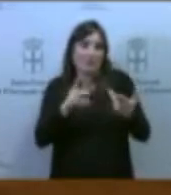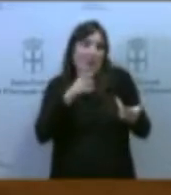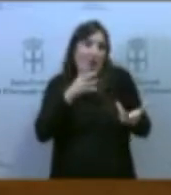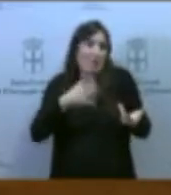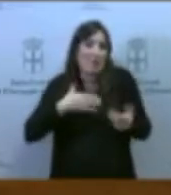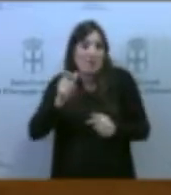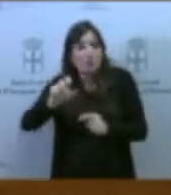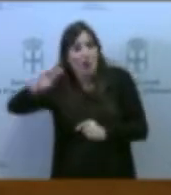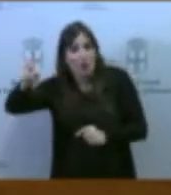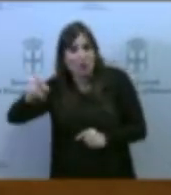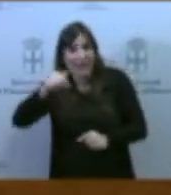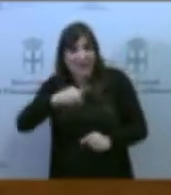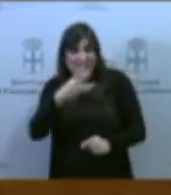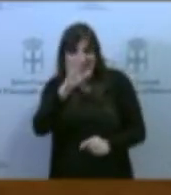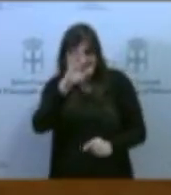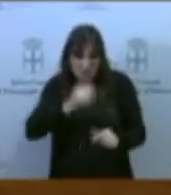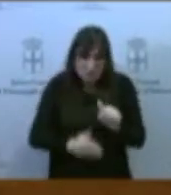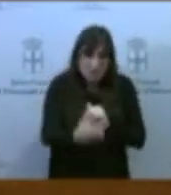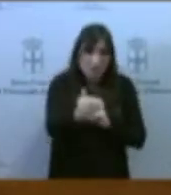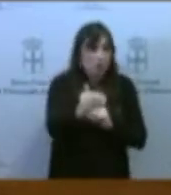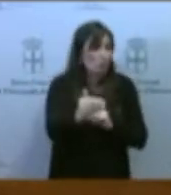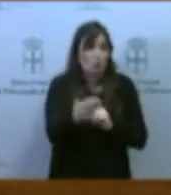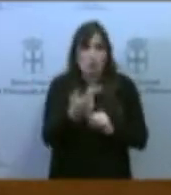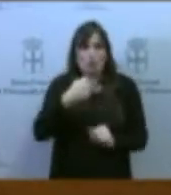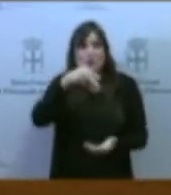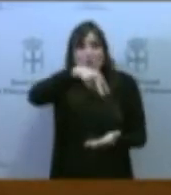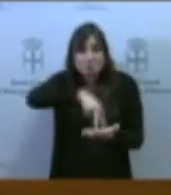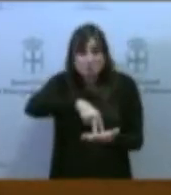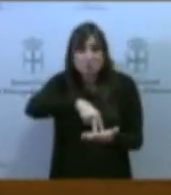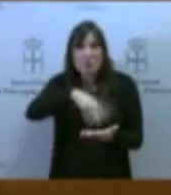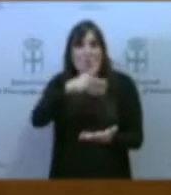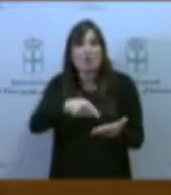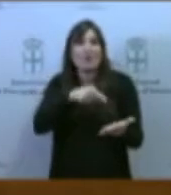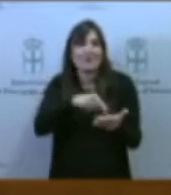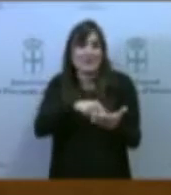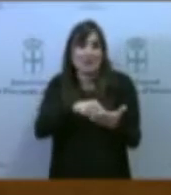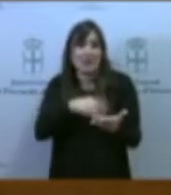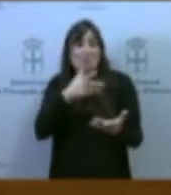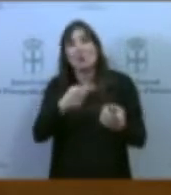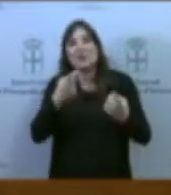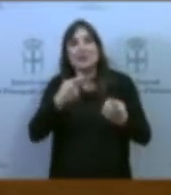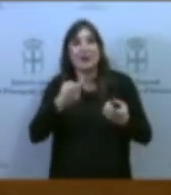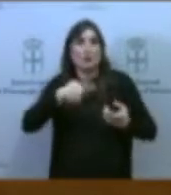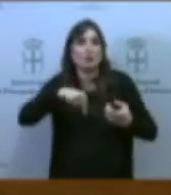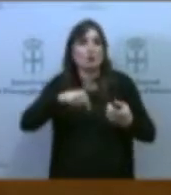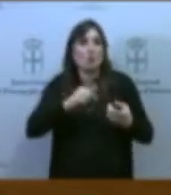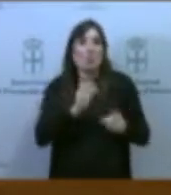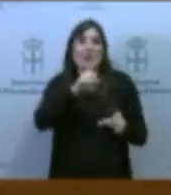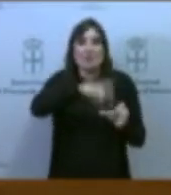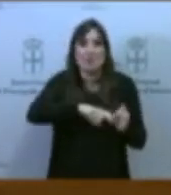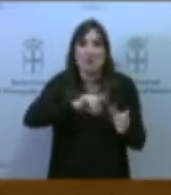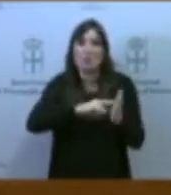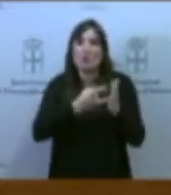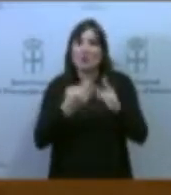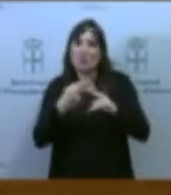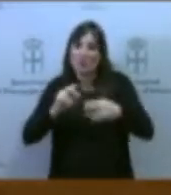Nosotros venimos aquí para ser peones en un proyecto político que está ligado a la xente. Y